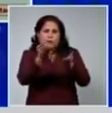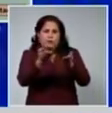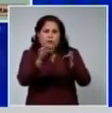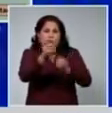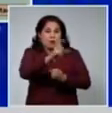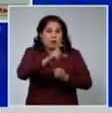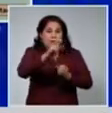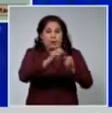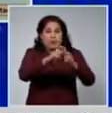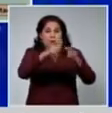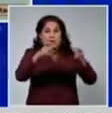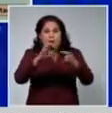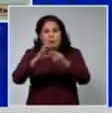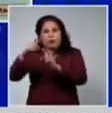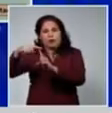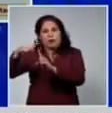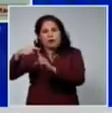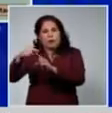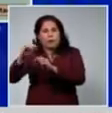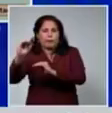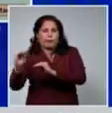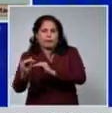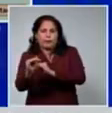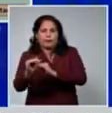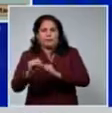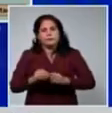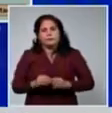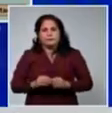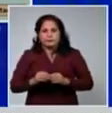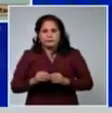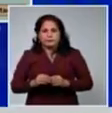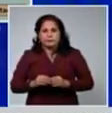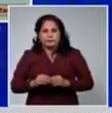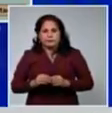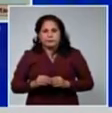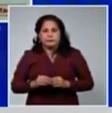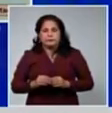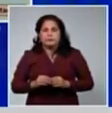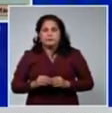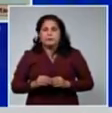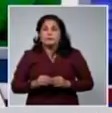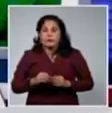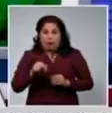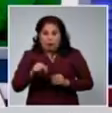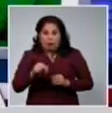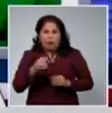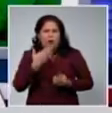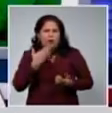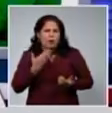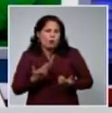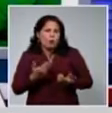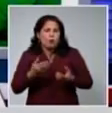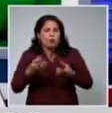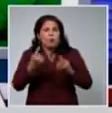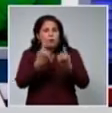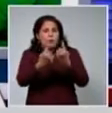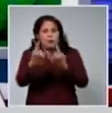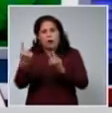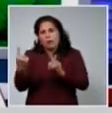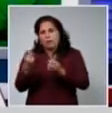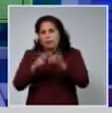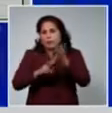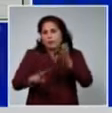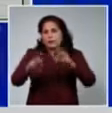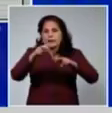transmisión que se presenta en estos territorios brevemente vamos a ver el comportamiento en cada provincia la habana